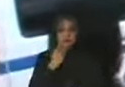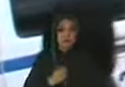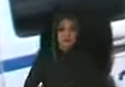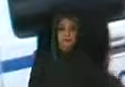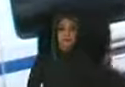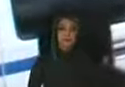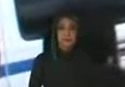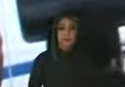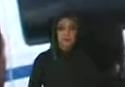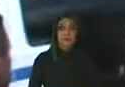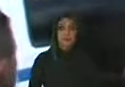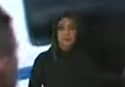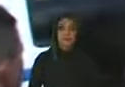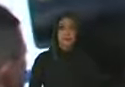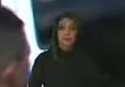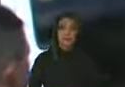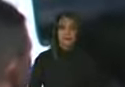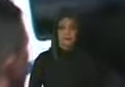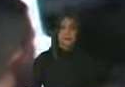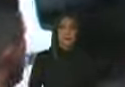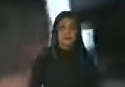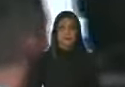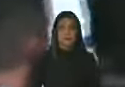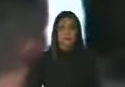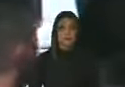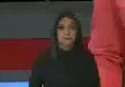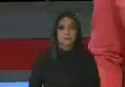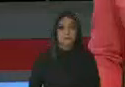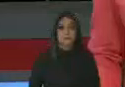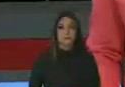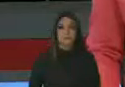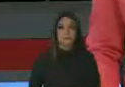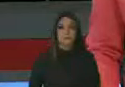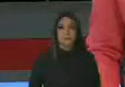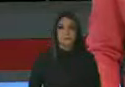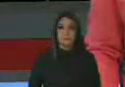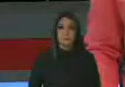Manta, provincia de Manabí, informó Wendy Delgado. Y dos vehículos.